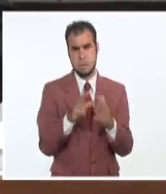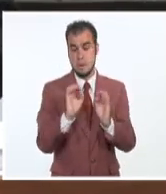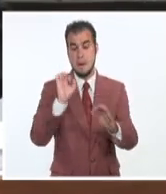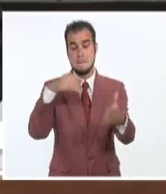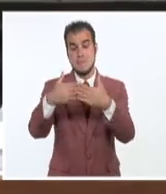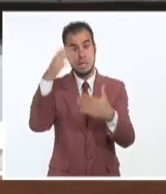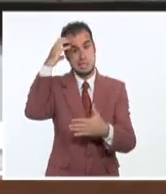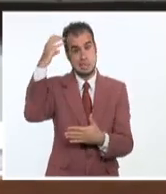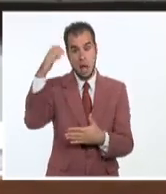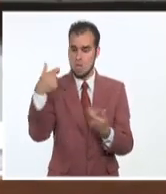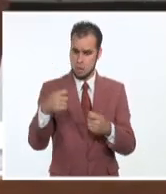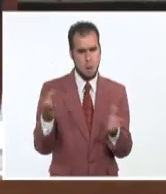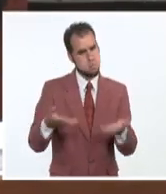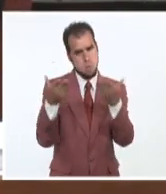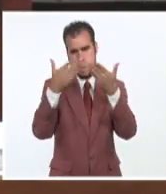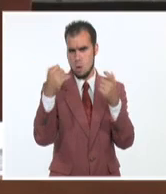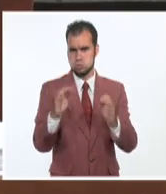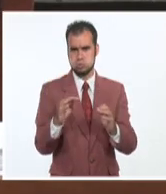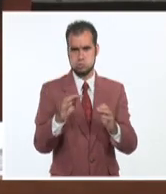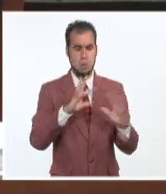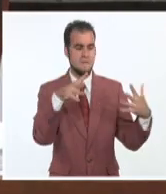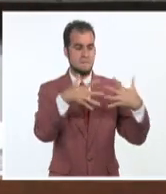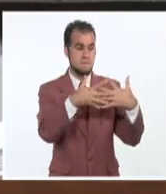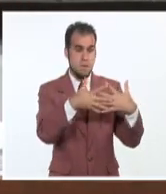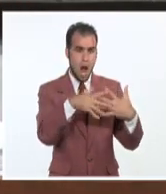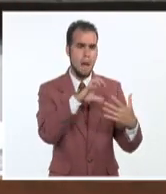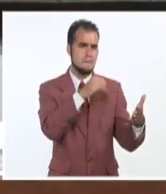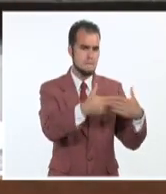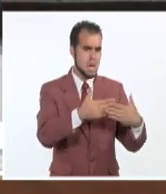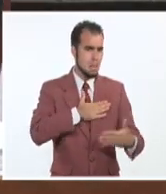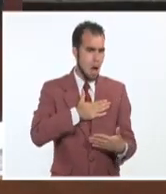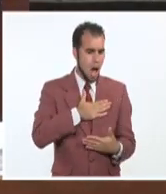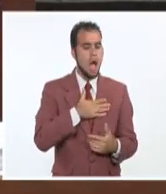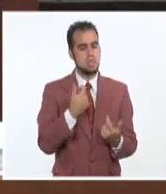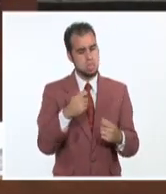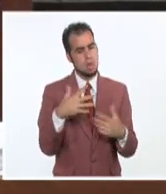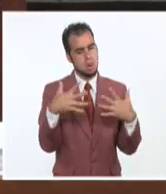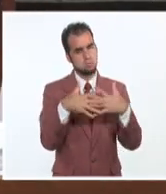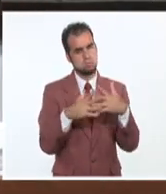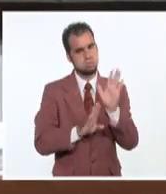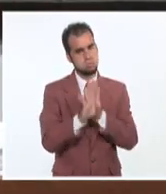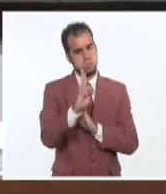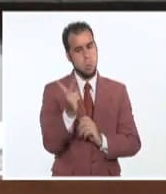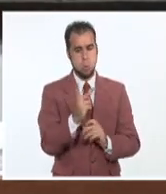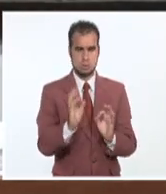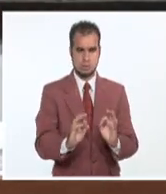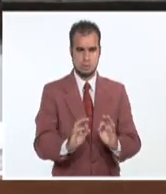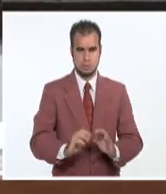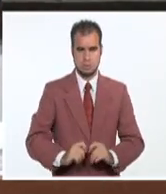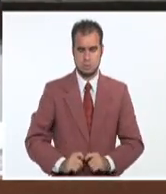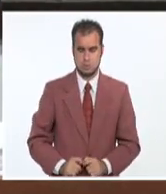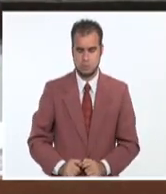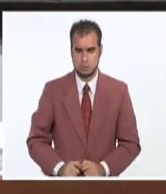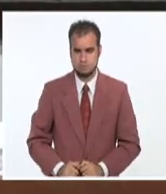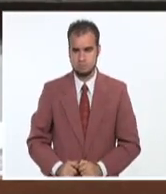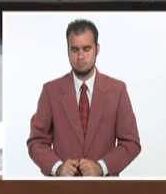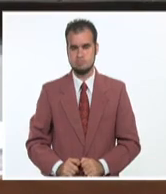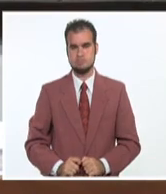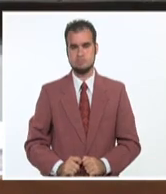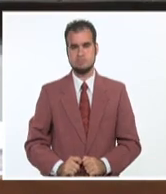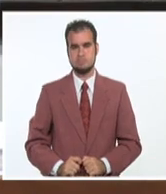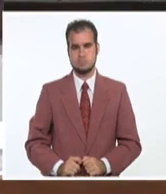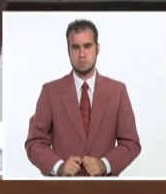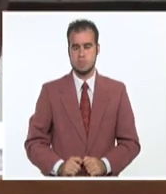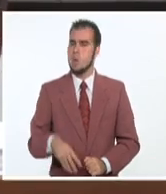se desarrollen con agilidad, con prestancia, con facilidades para